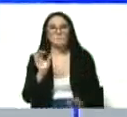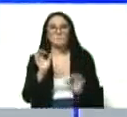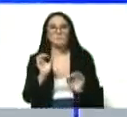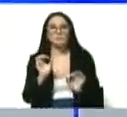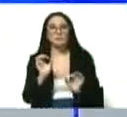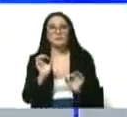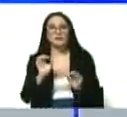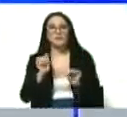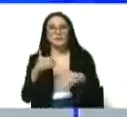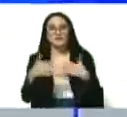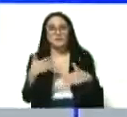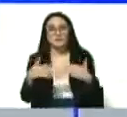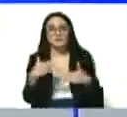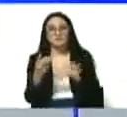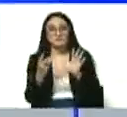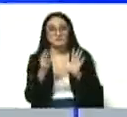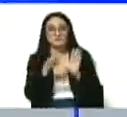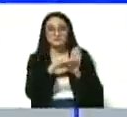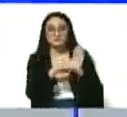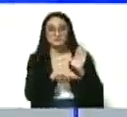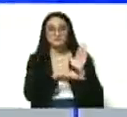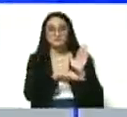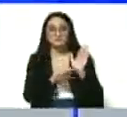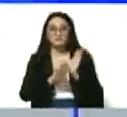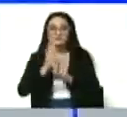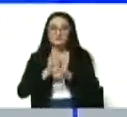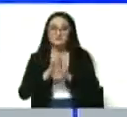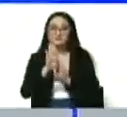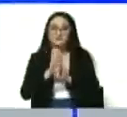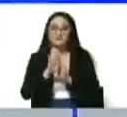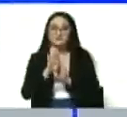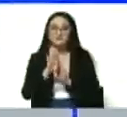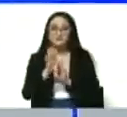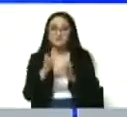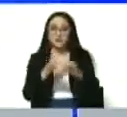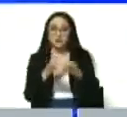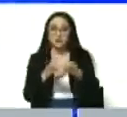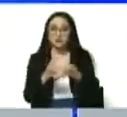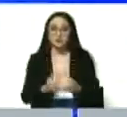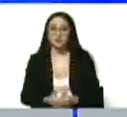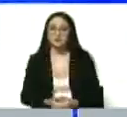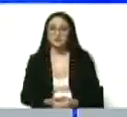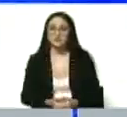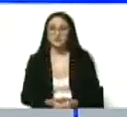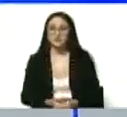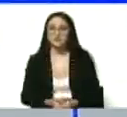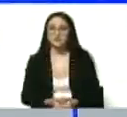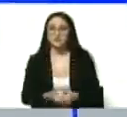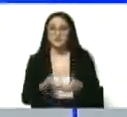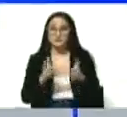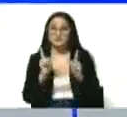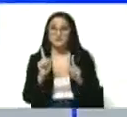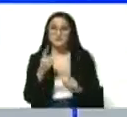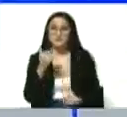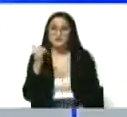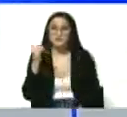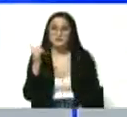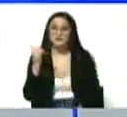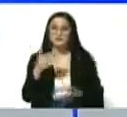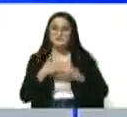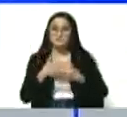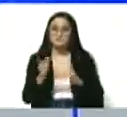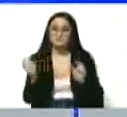el inicio de una tercera etapa de crecimiento en el seno de la organización, que le ha permitido por primera vez abrir